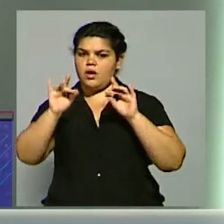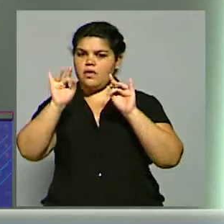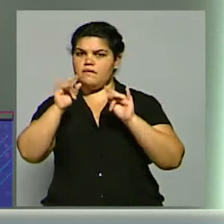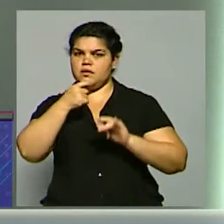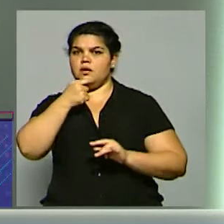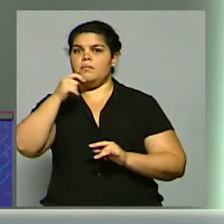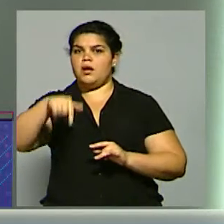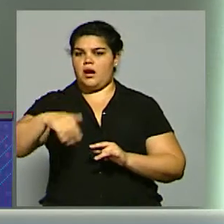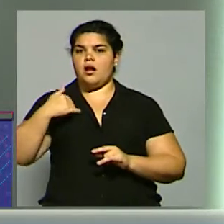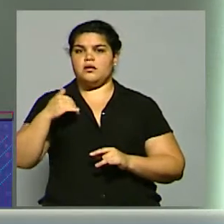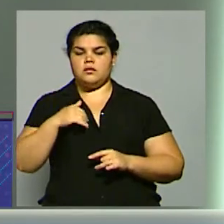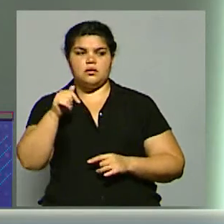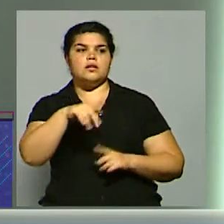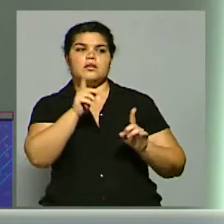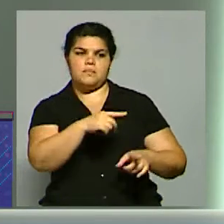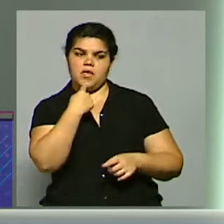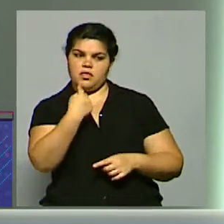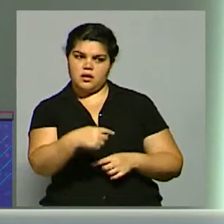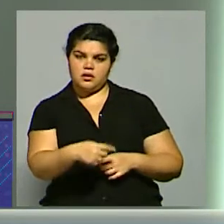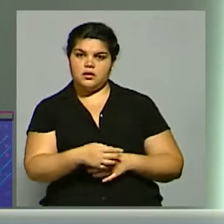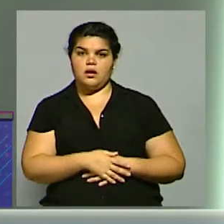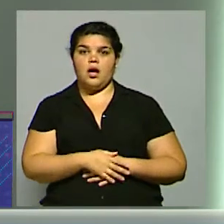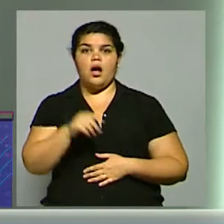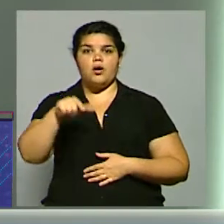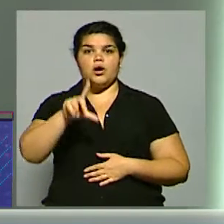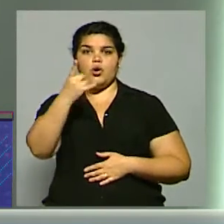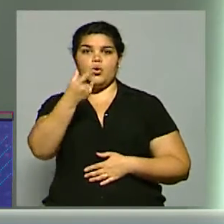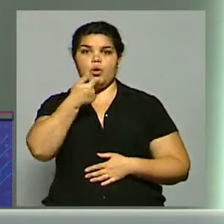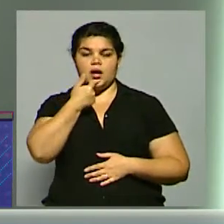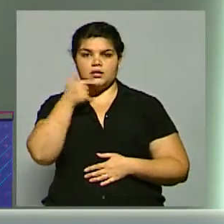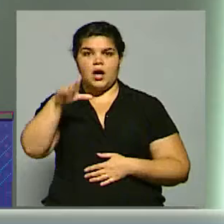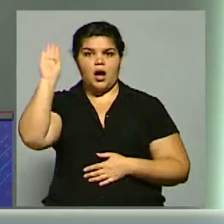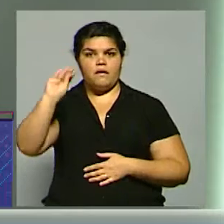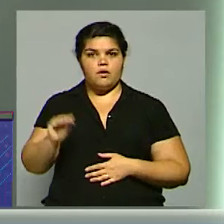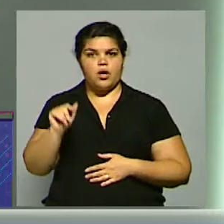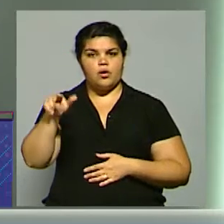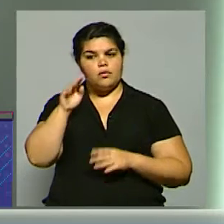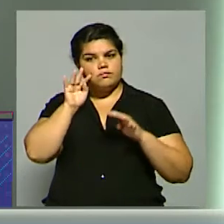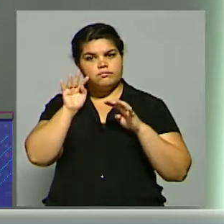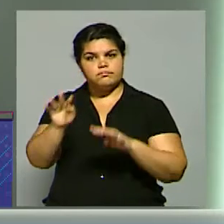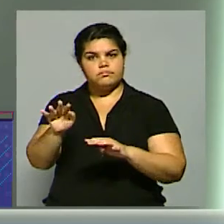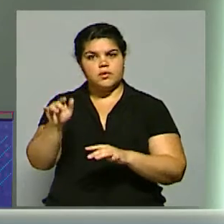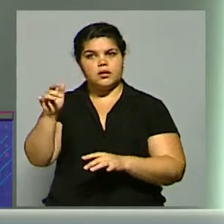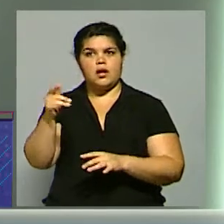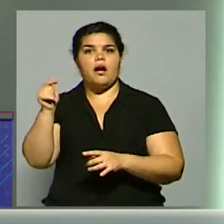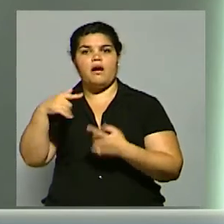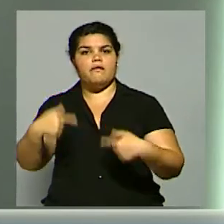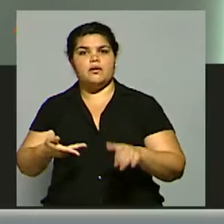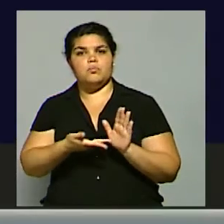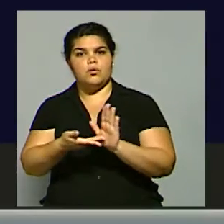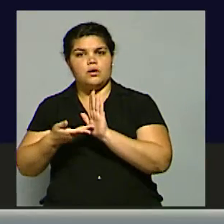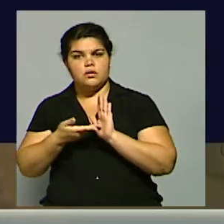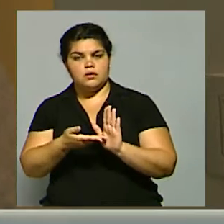Muy dura y muy triste. Tenemos nota con Lucas Lecur, abogado de SUMEC, escuchámoslo y les mostramos lo que nos dijo.